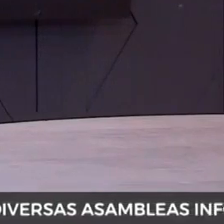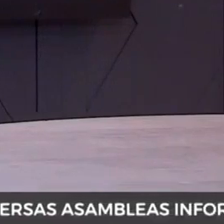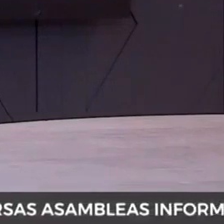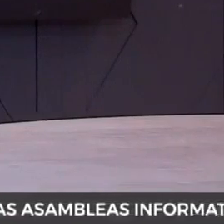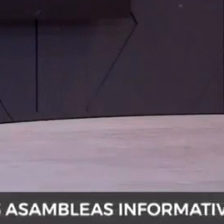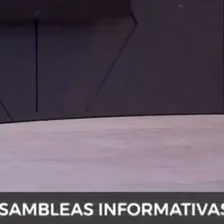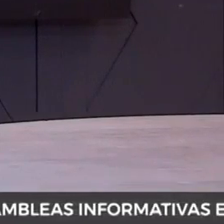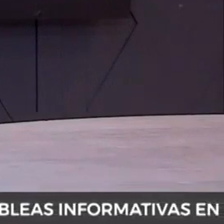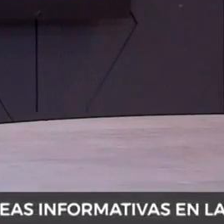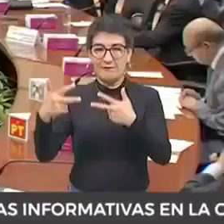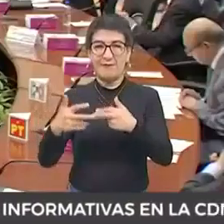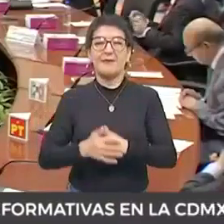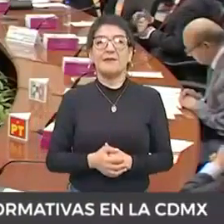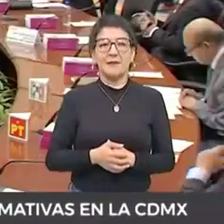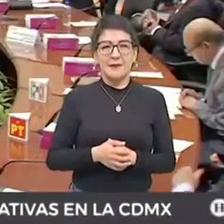fragoso